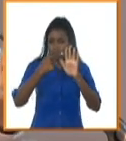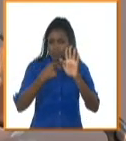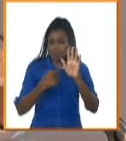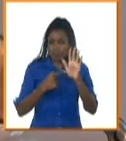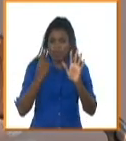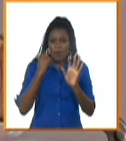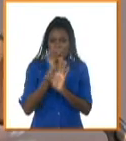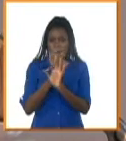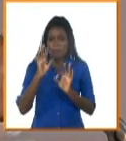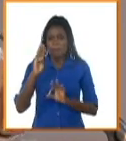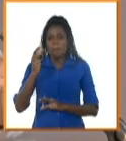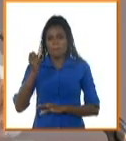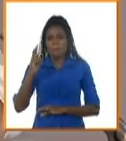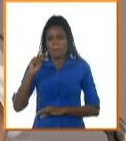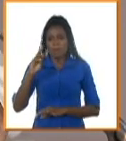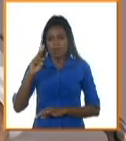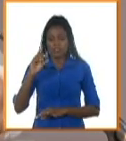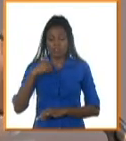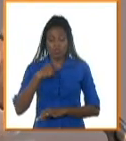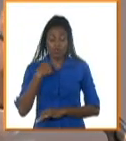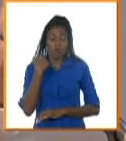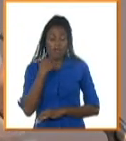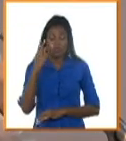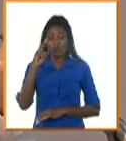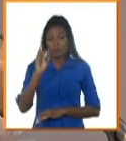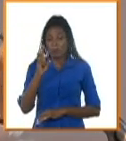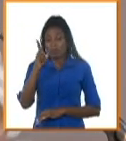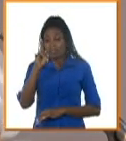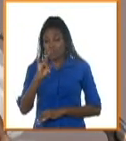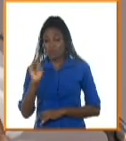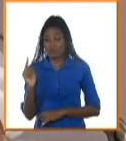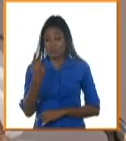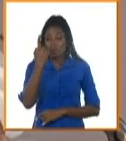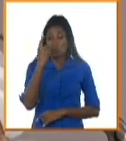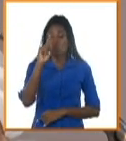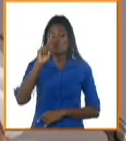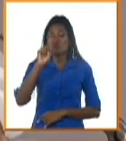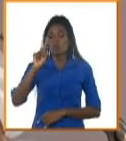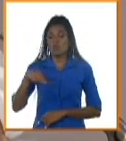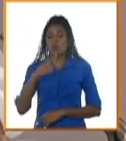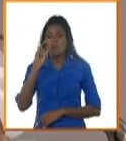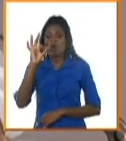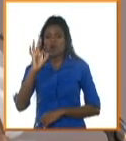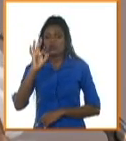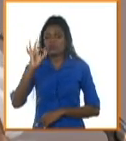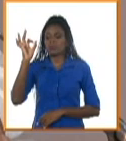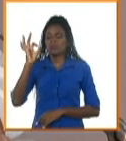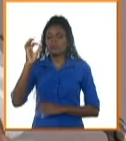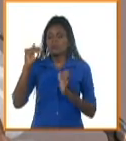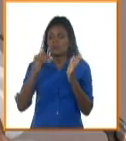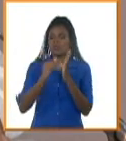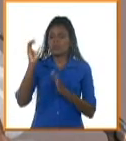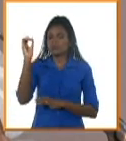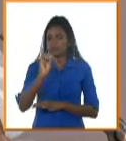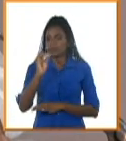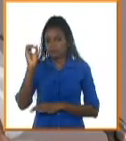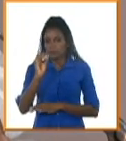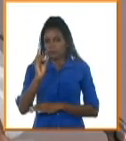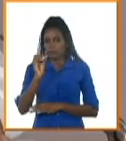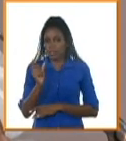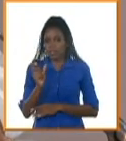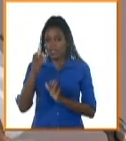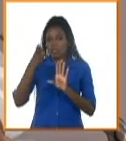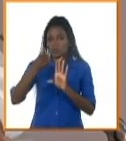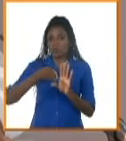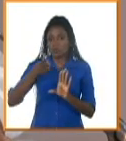de bandera nosotros en el año 2019 tenemos tan solo 1,8 millones de tarjetas hoy tenemos más